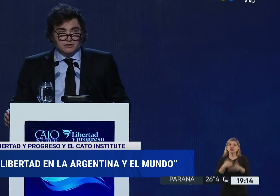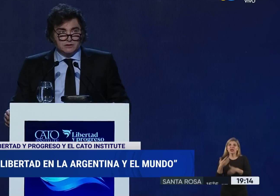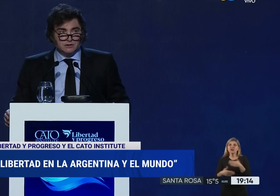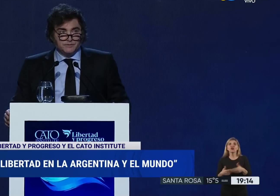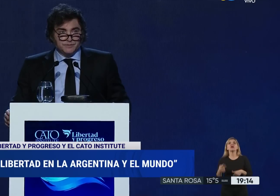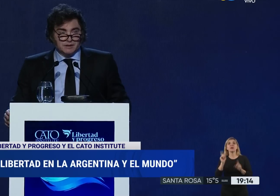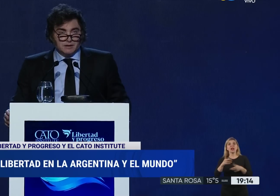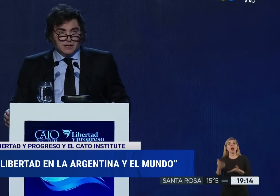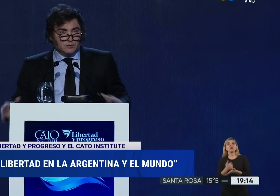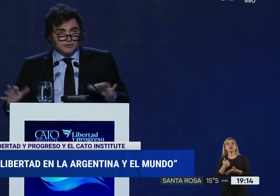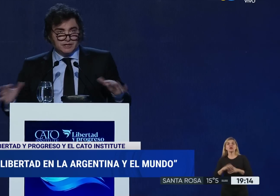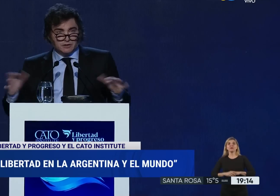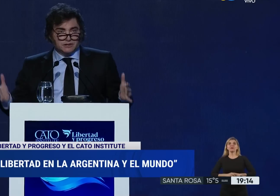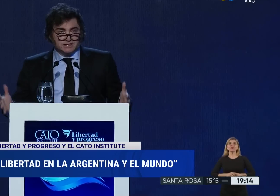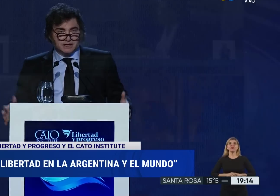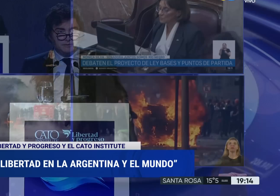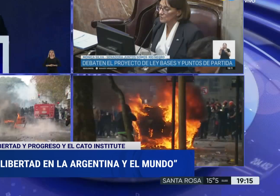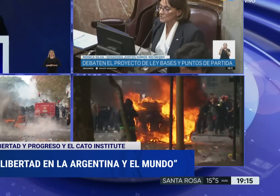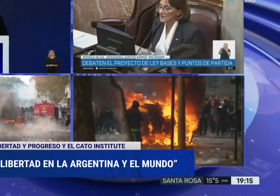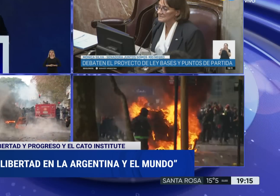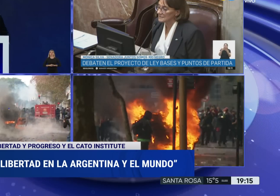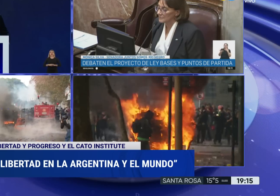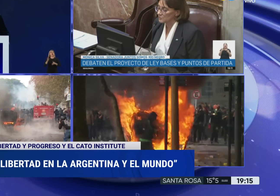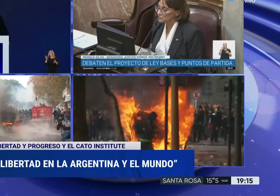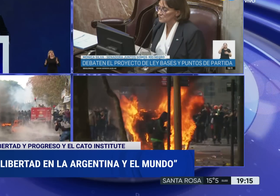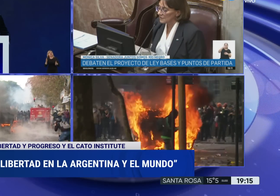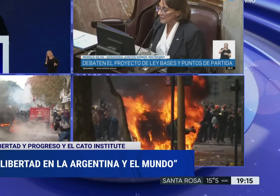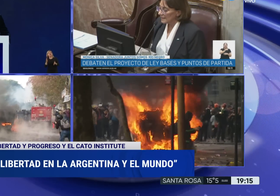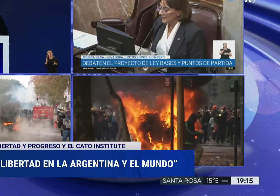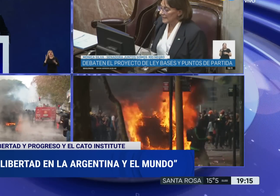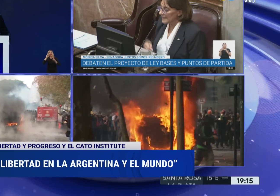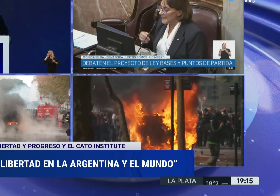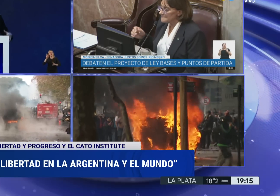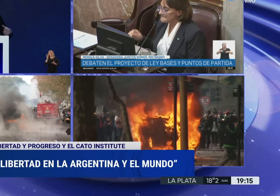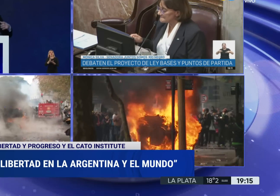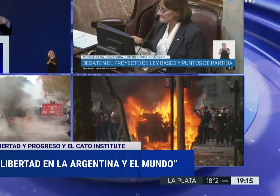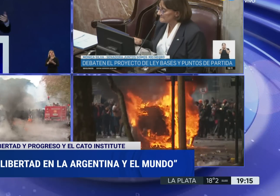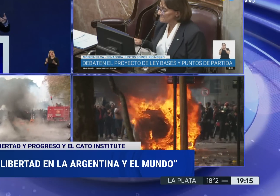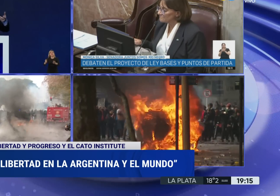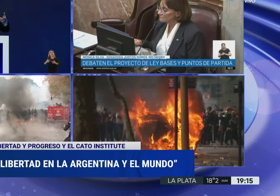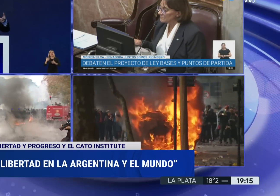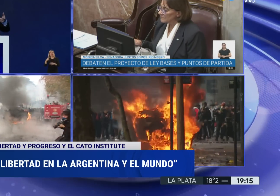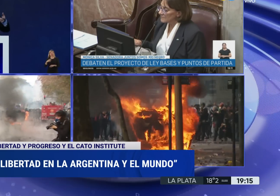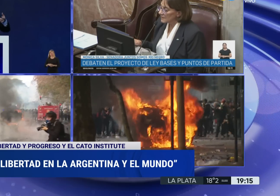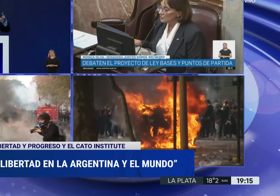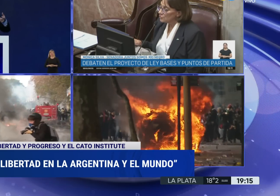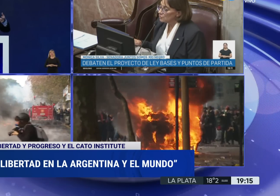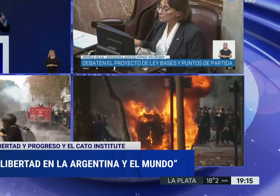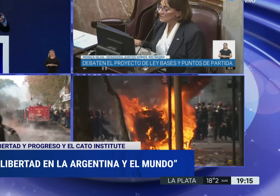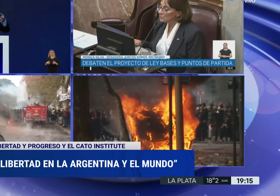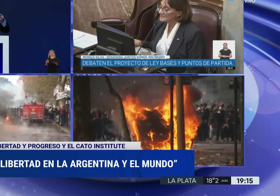apropiación de Locke, en un contexto donde se respeten los derechos de propiedad. O sea, si ustedes hacen